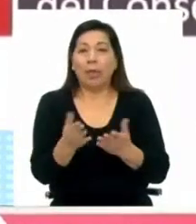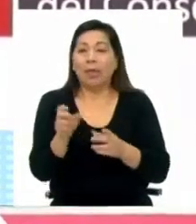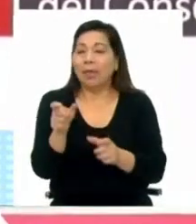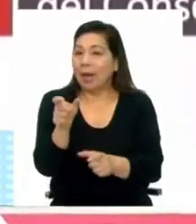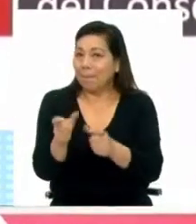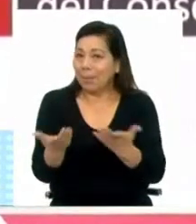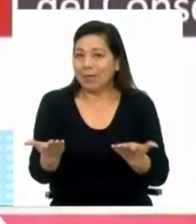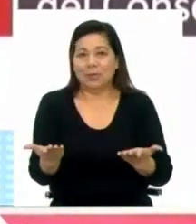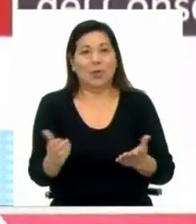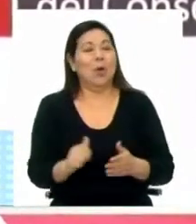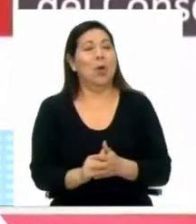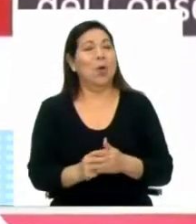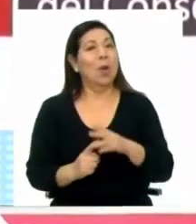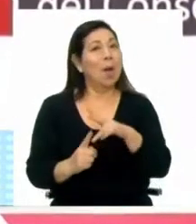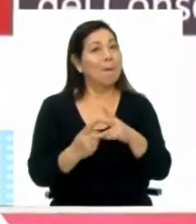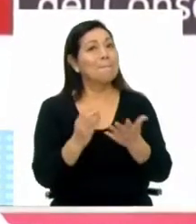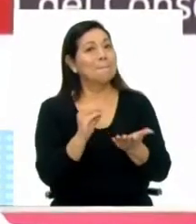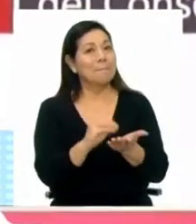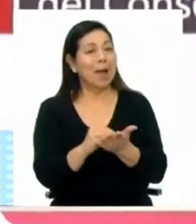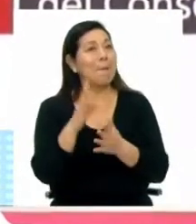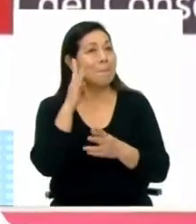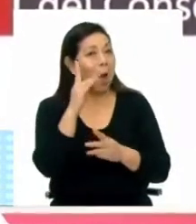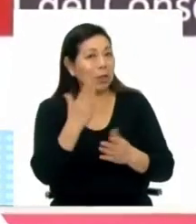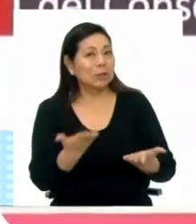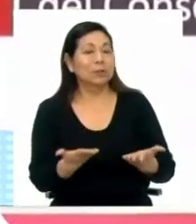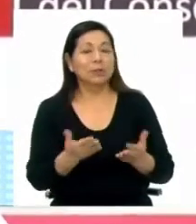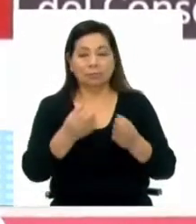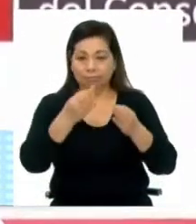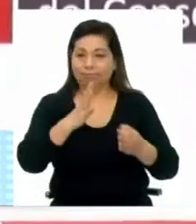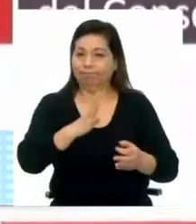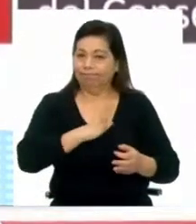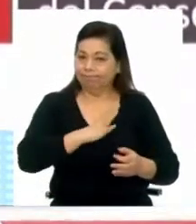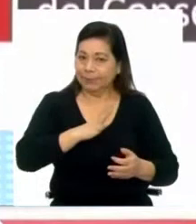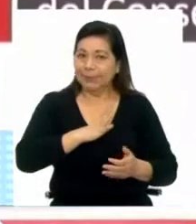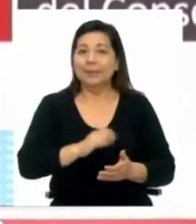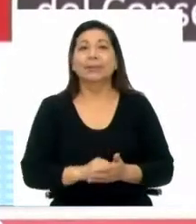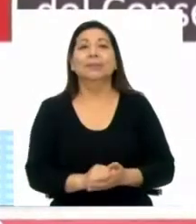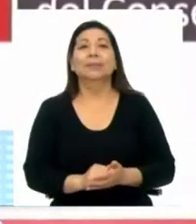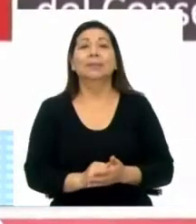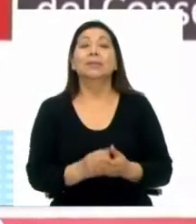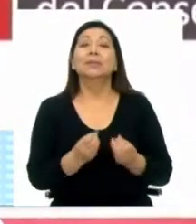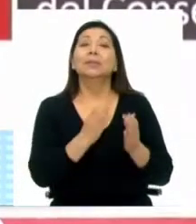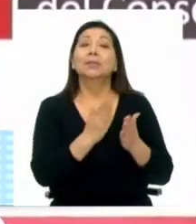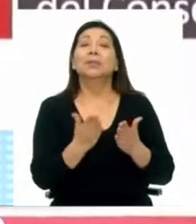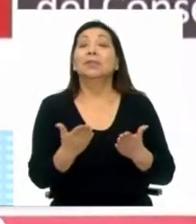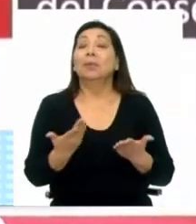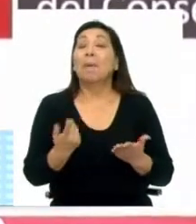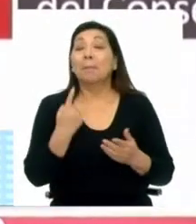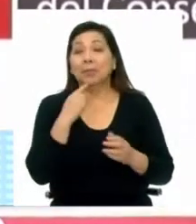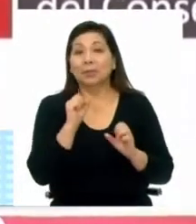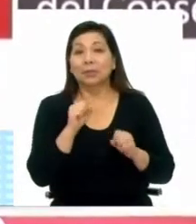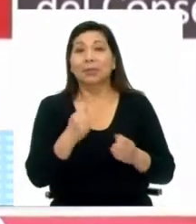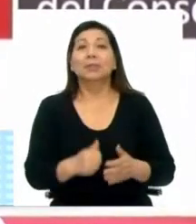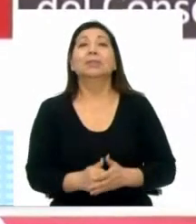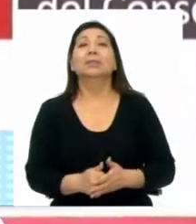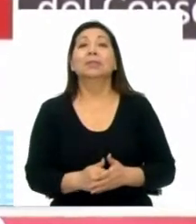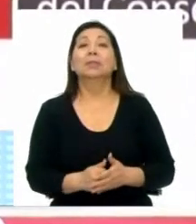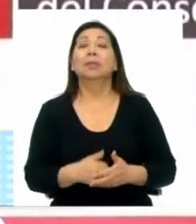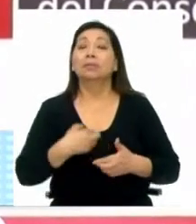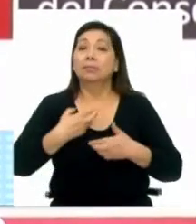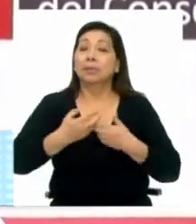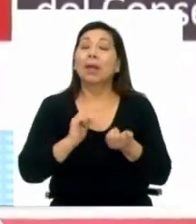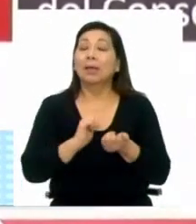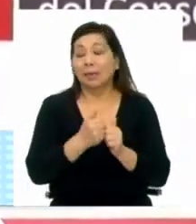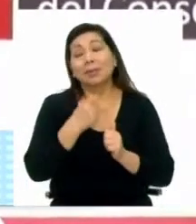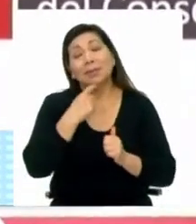seguridad ciudadana, de manera mucho más seria, de manera adecuada, y entonces por eso es que también se